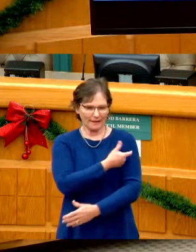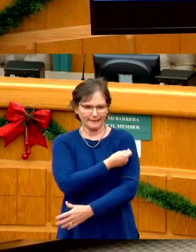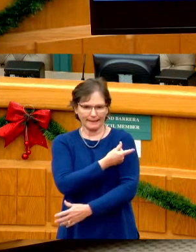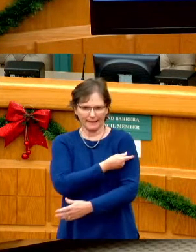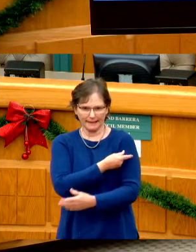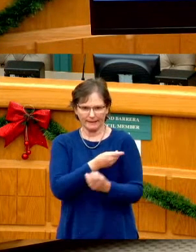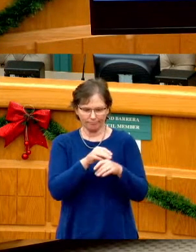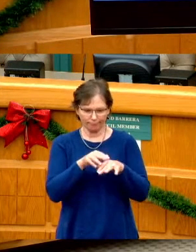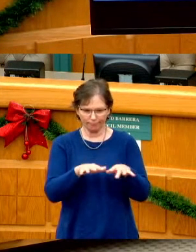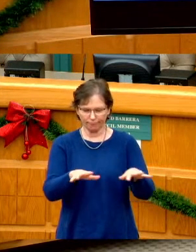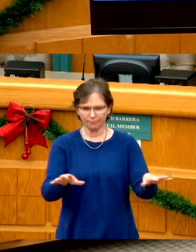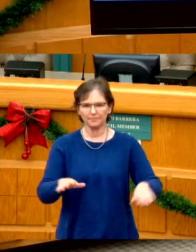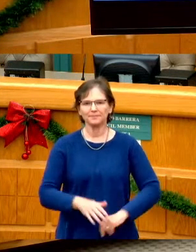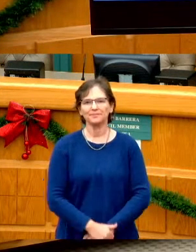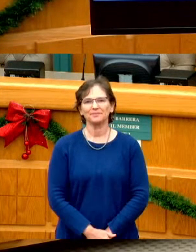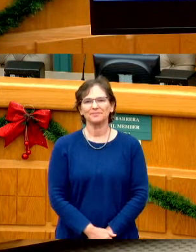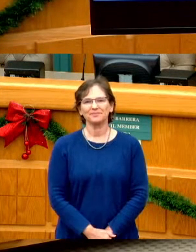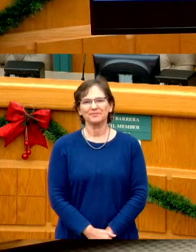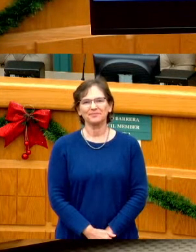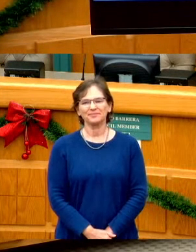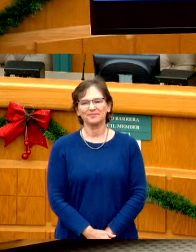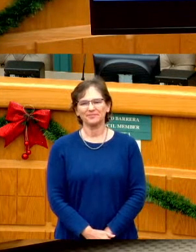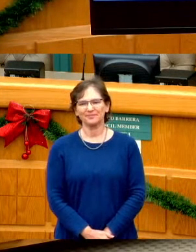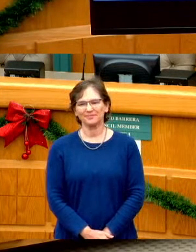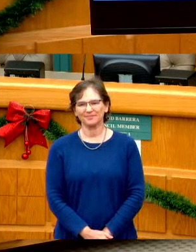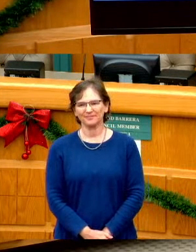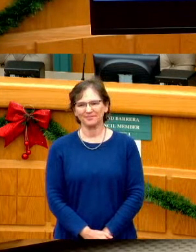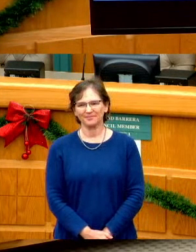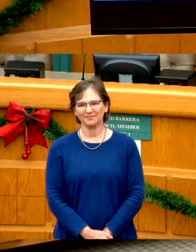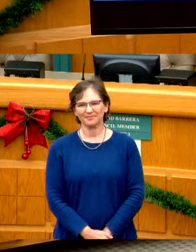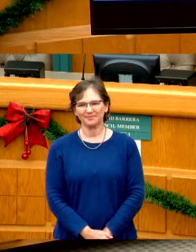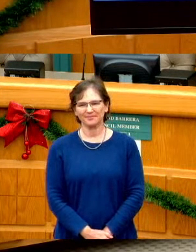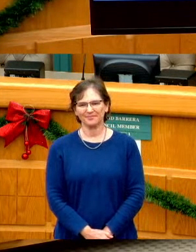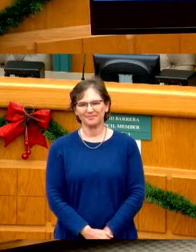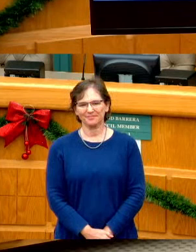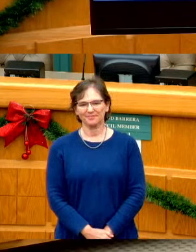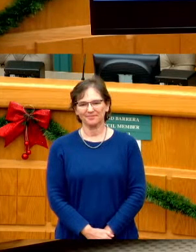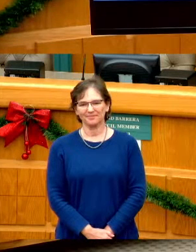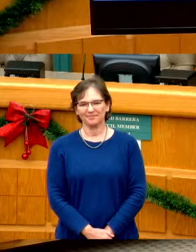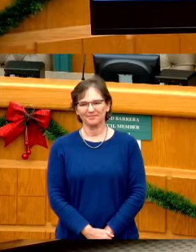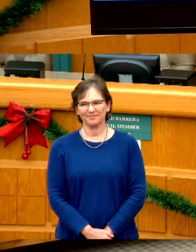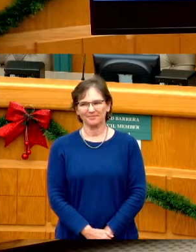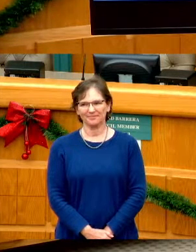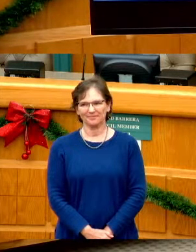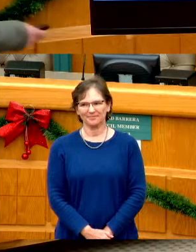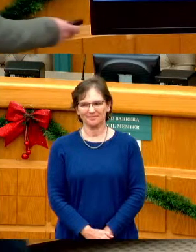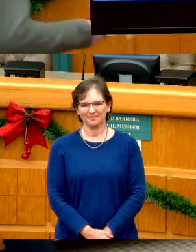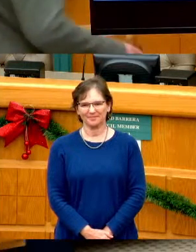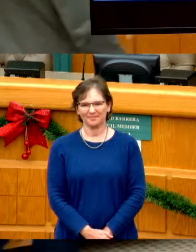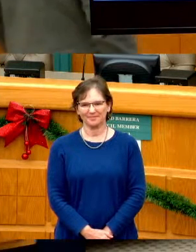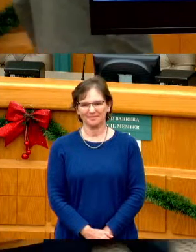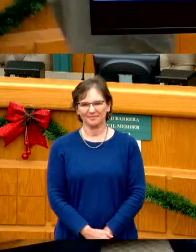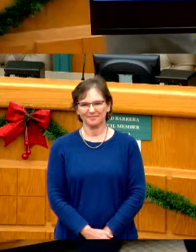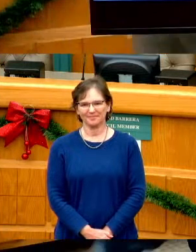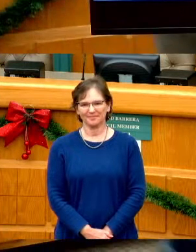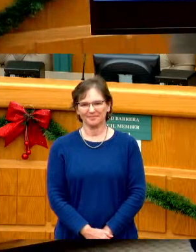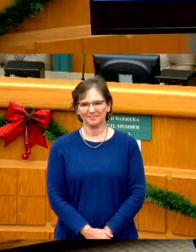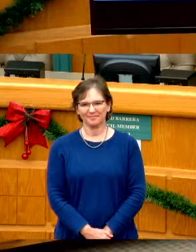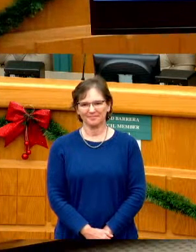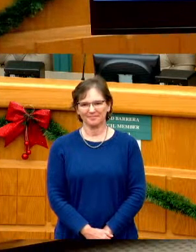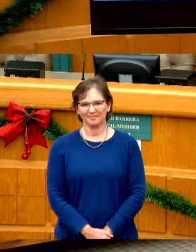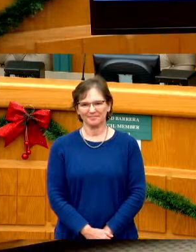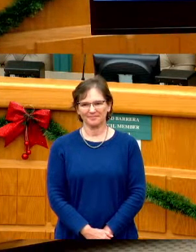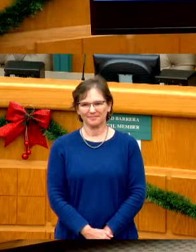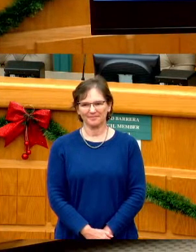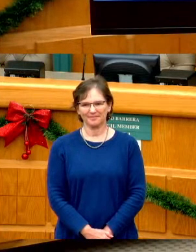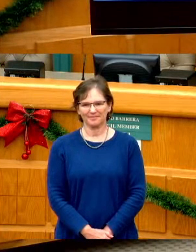médica que trabajan en hospicios y con poblaciones vulnerables. A medida que continúen las fases, la disponibilidad del suministro de vacunas aumentará y la